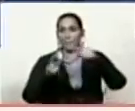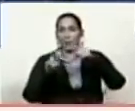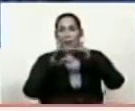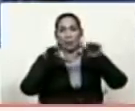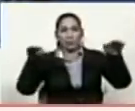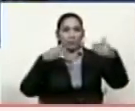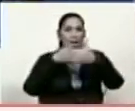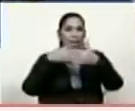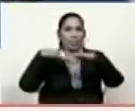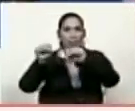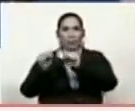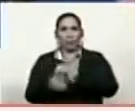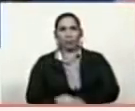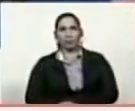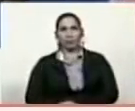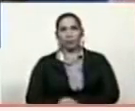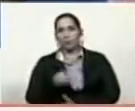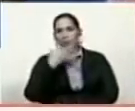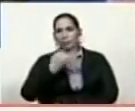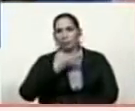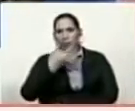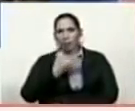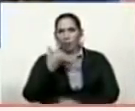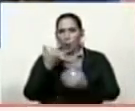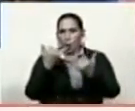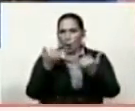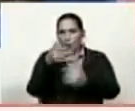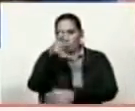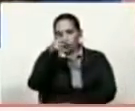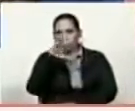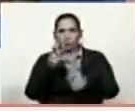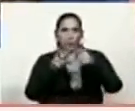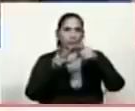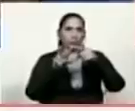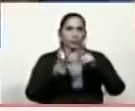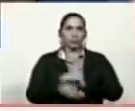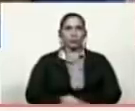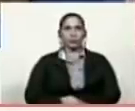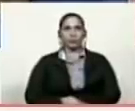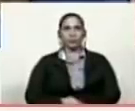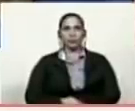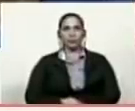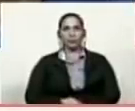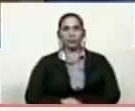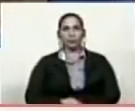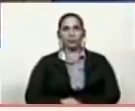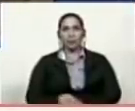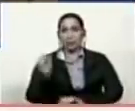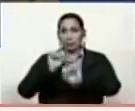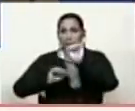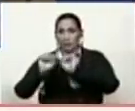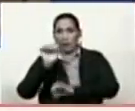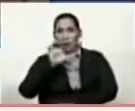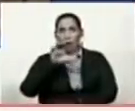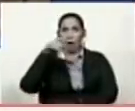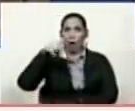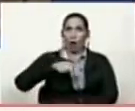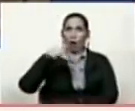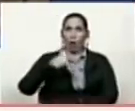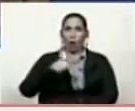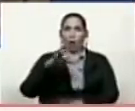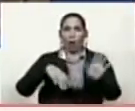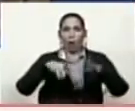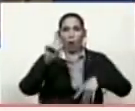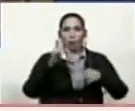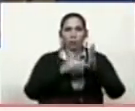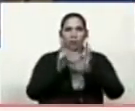antiimperialista. Buenas tardes, ministro. Estamos en vivo acá la red de intelectuales y artistas en defensa de la patria. Hoy, este día histórico, 11 de